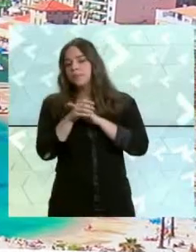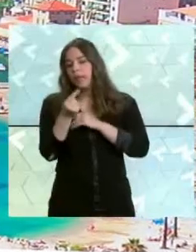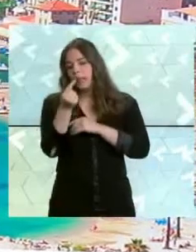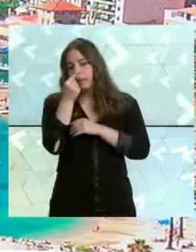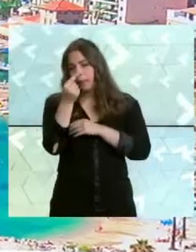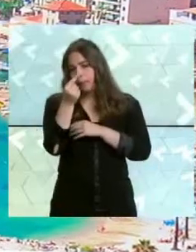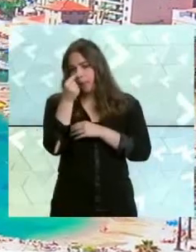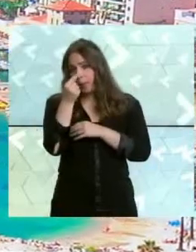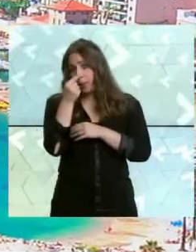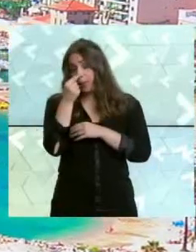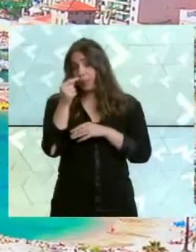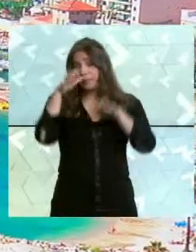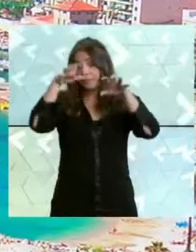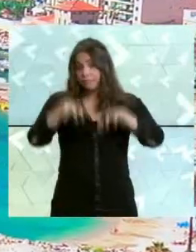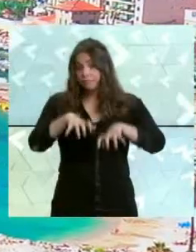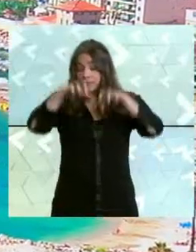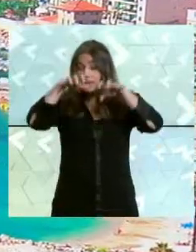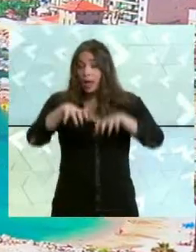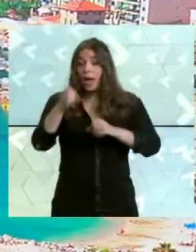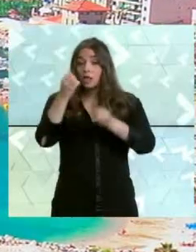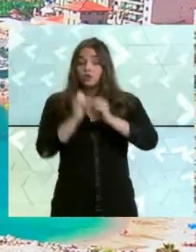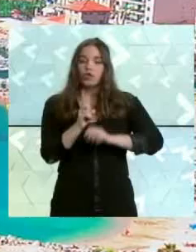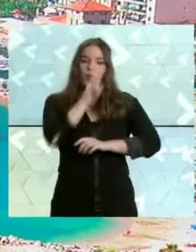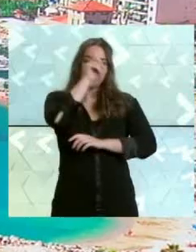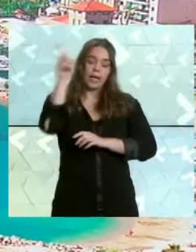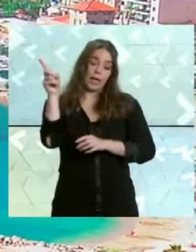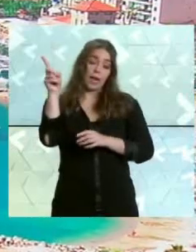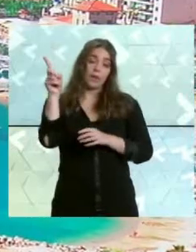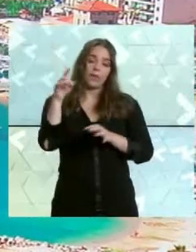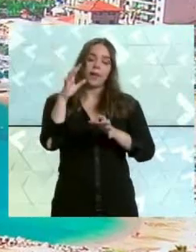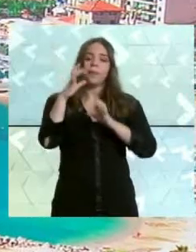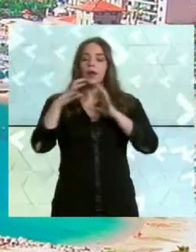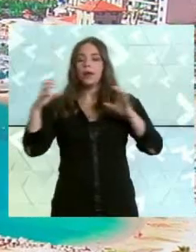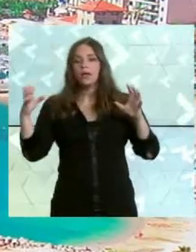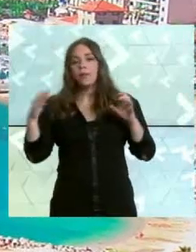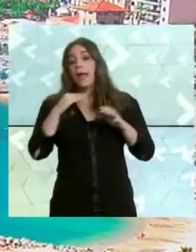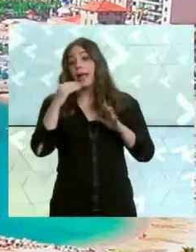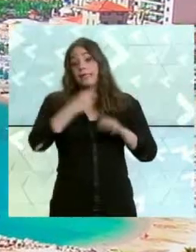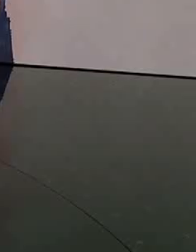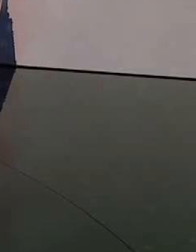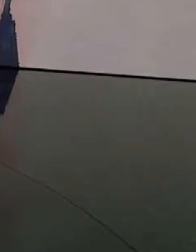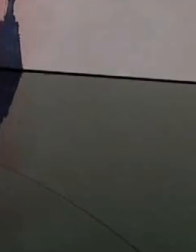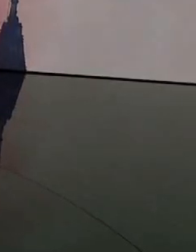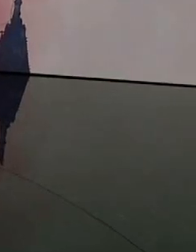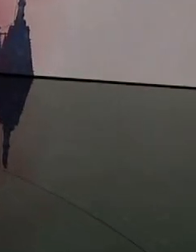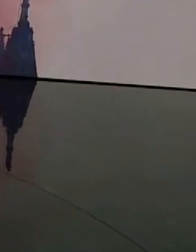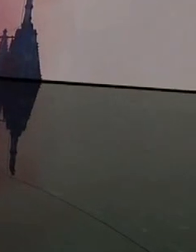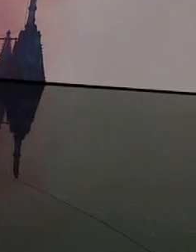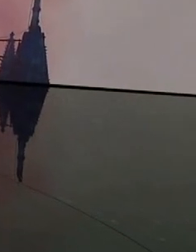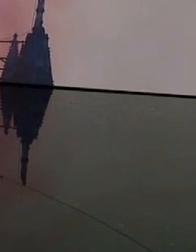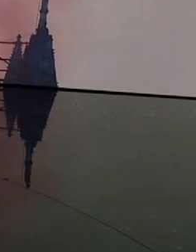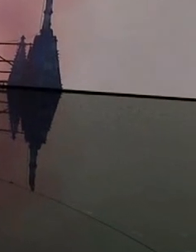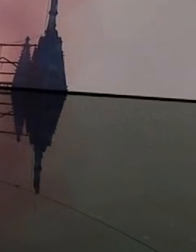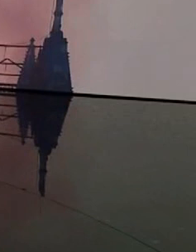algunas granizadas y tormentas y a partir del jueves las nubes van a dejar lluvia en casi toda la península buenos días los